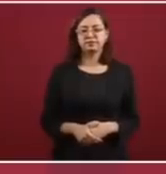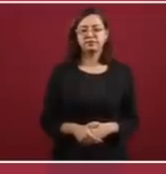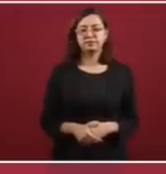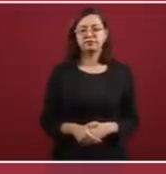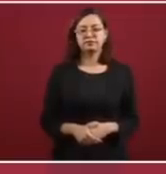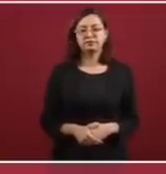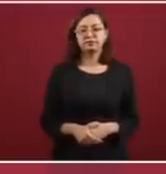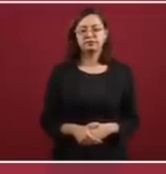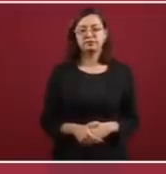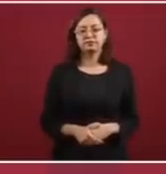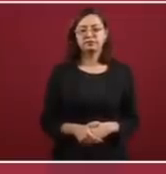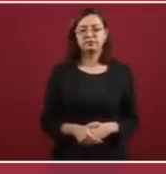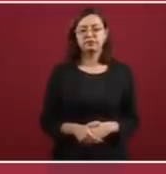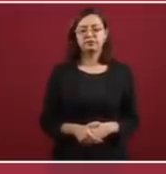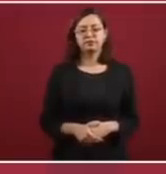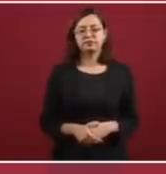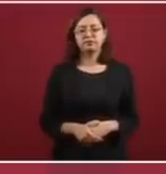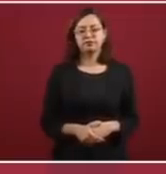alumnos